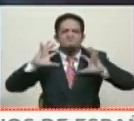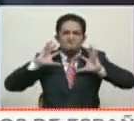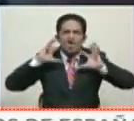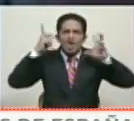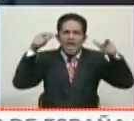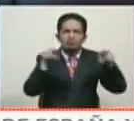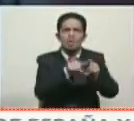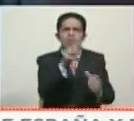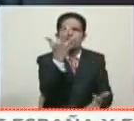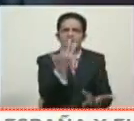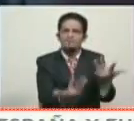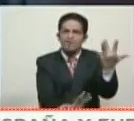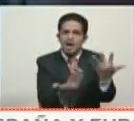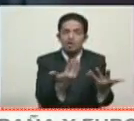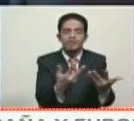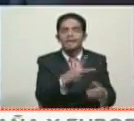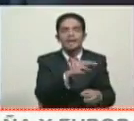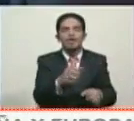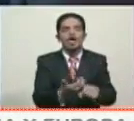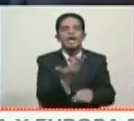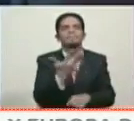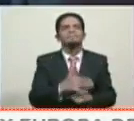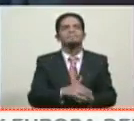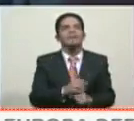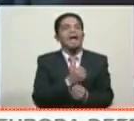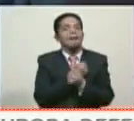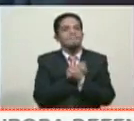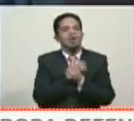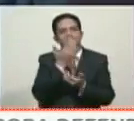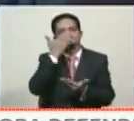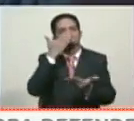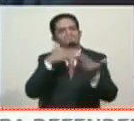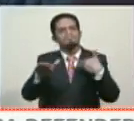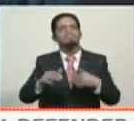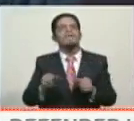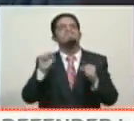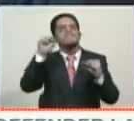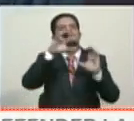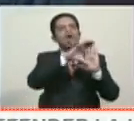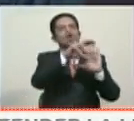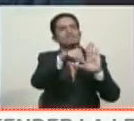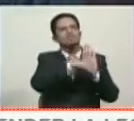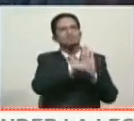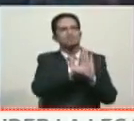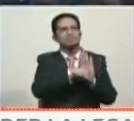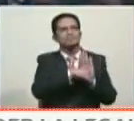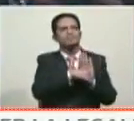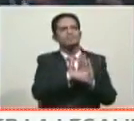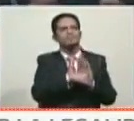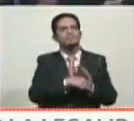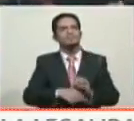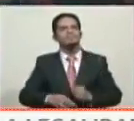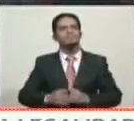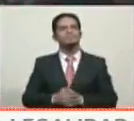el fuego que no quema. Lo nuestro es un amor para la historia. ¡Que viva la Constitución!